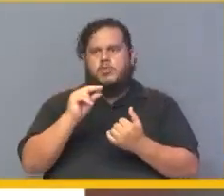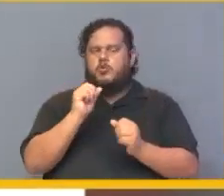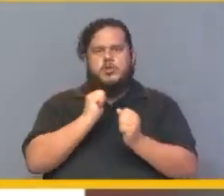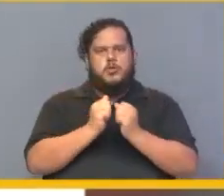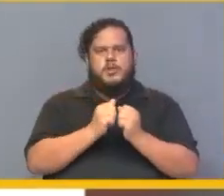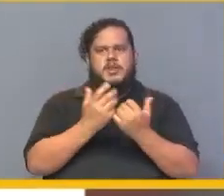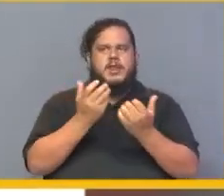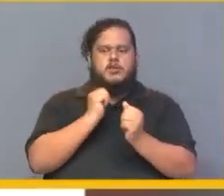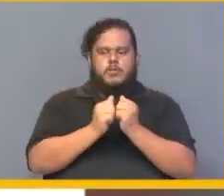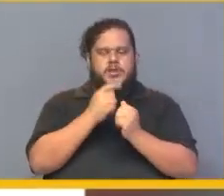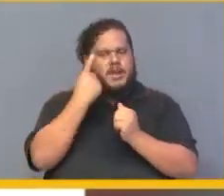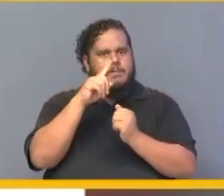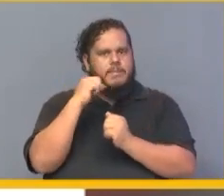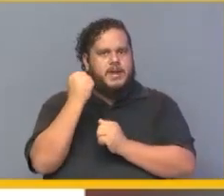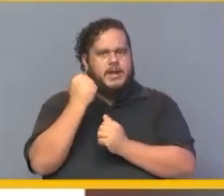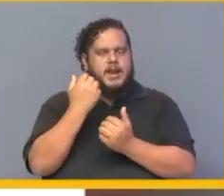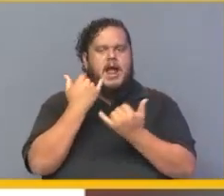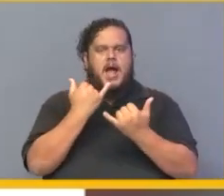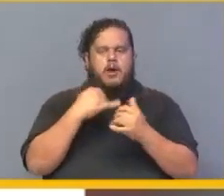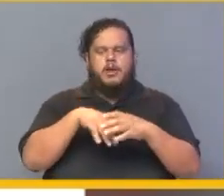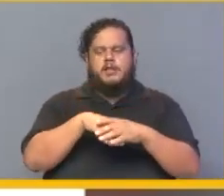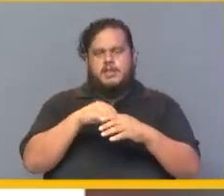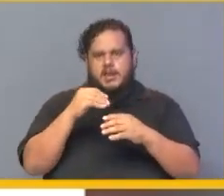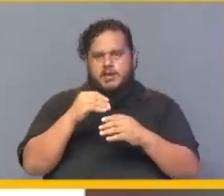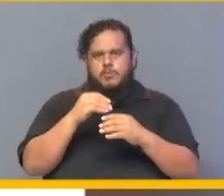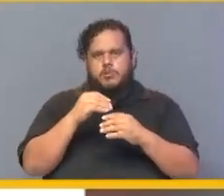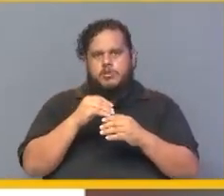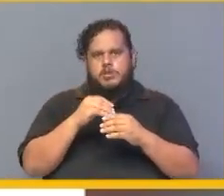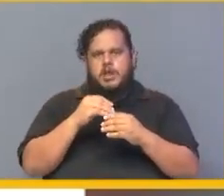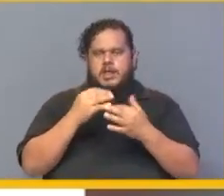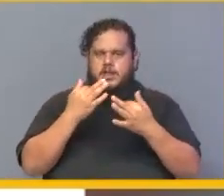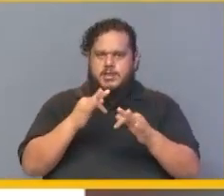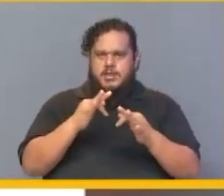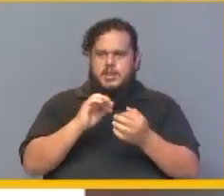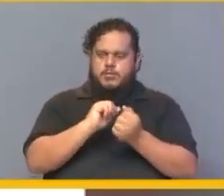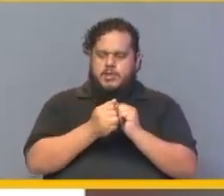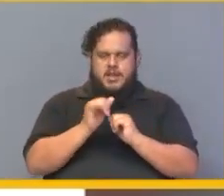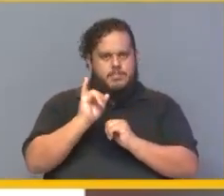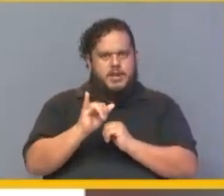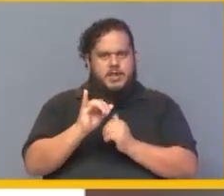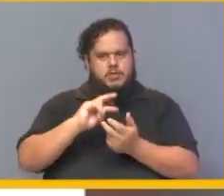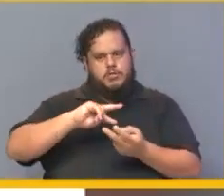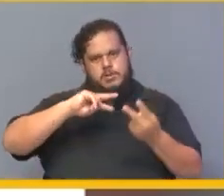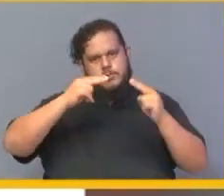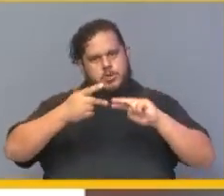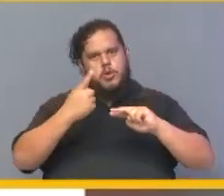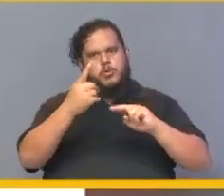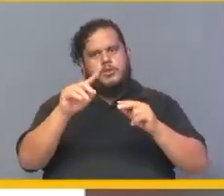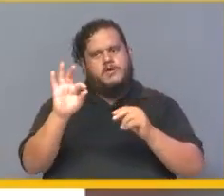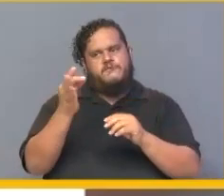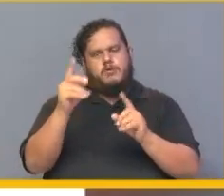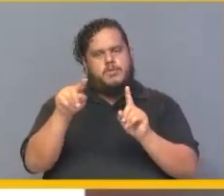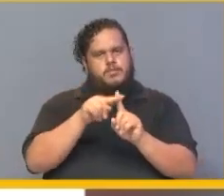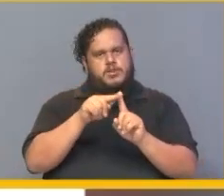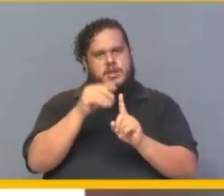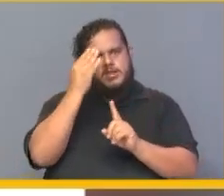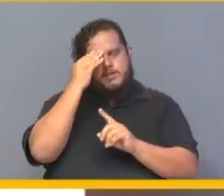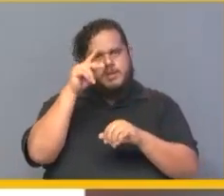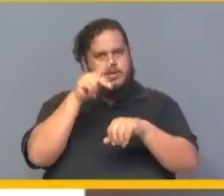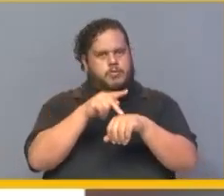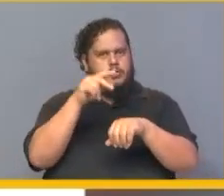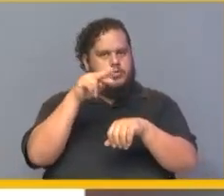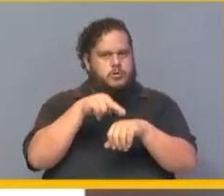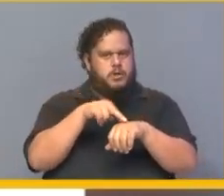para ganarle. Antes se salía a competir, ahora intentamos cambiar eso y revertirlo de una manera más positiva y saber de que Puerto Rico, aunque